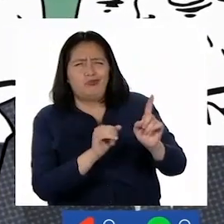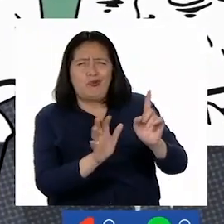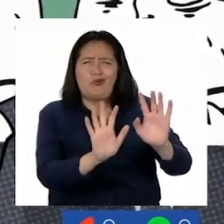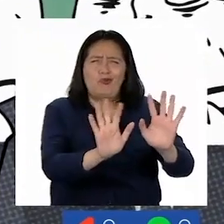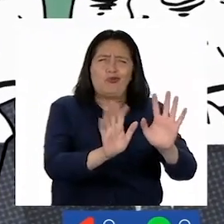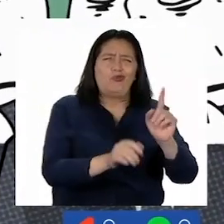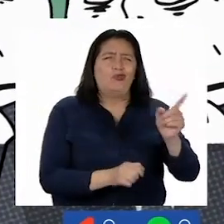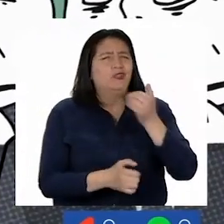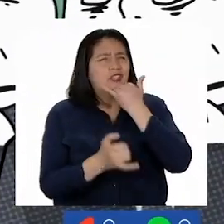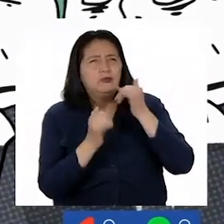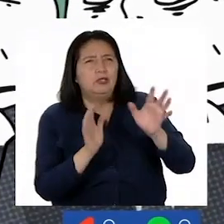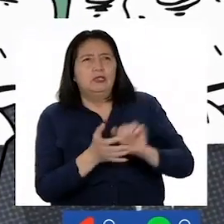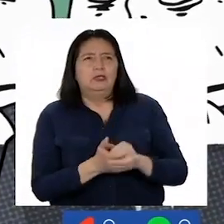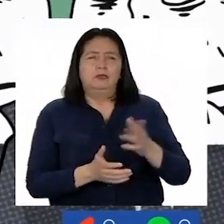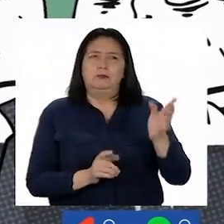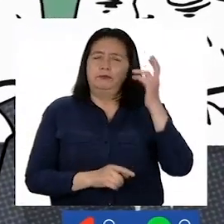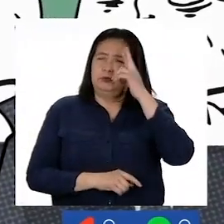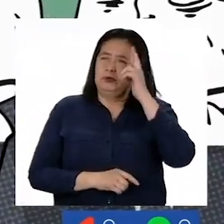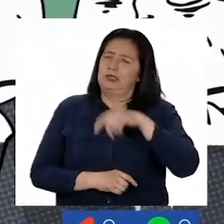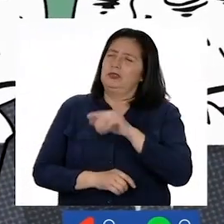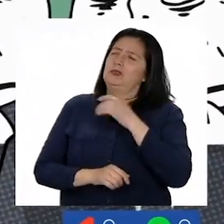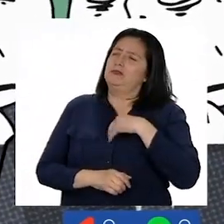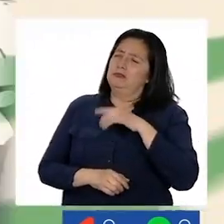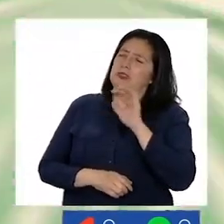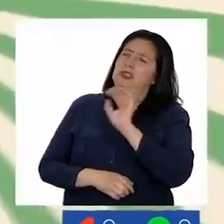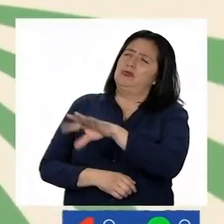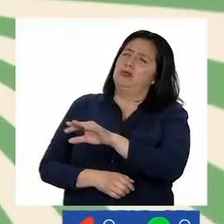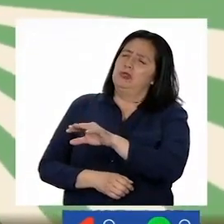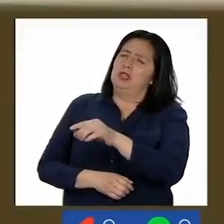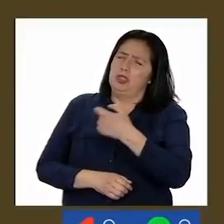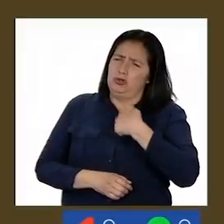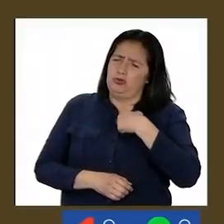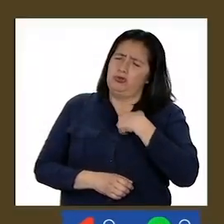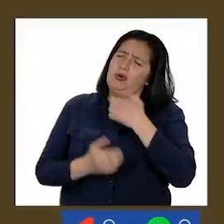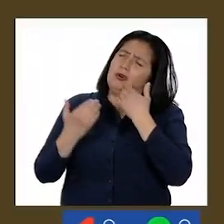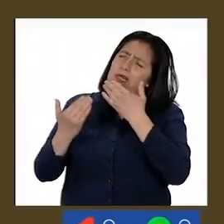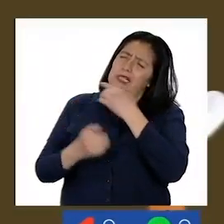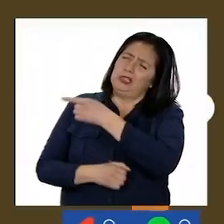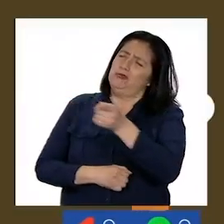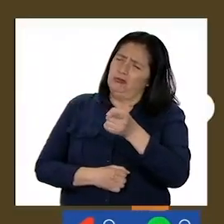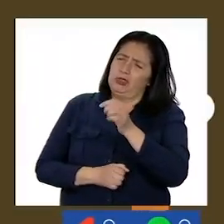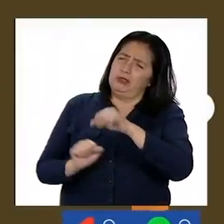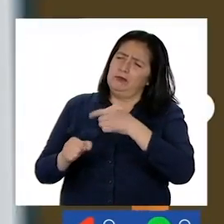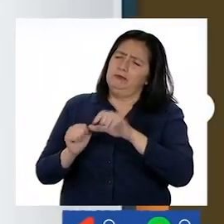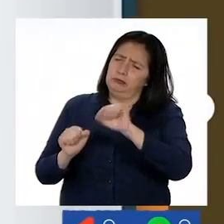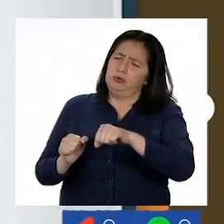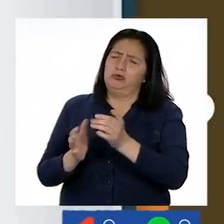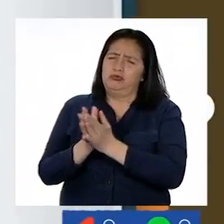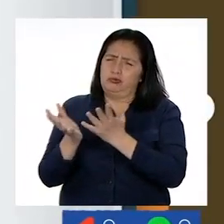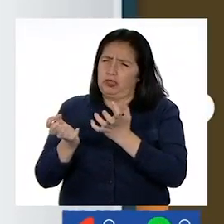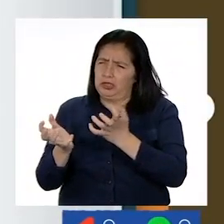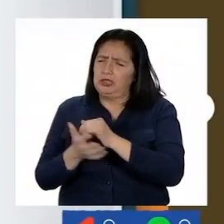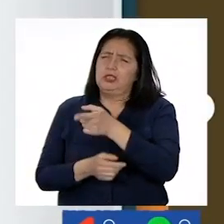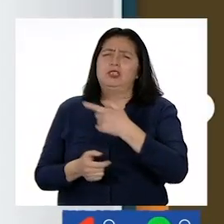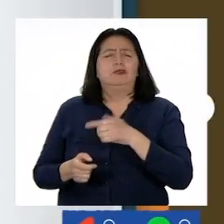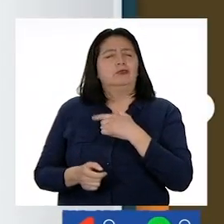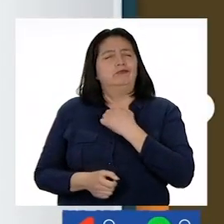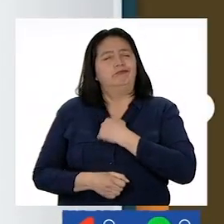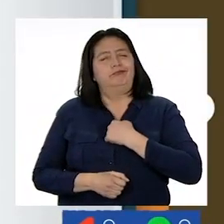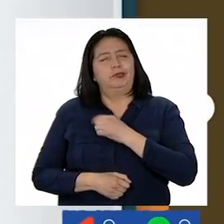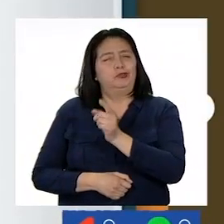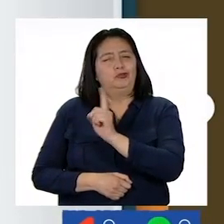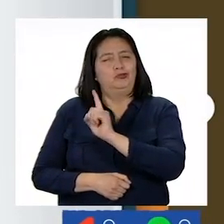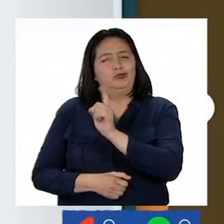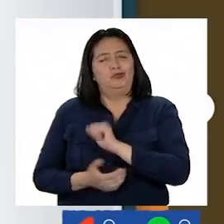se encontraba equivocado. Por eso, Carrión les dijo: les doy gracias a ustedes por su deseo, y siento decirles,